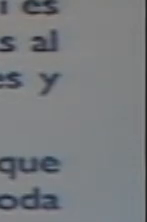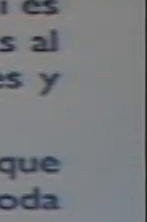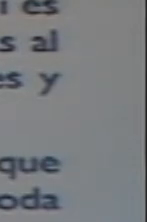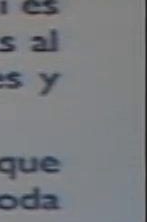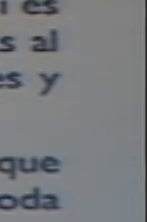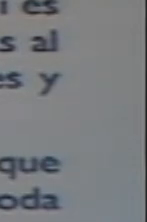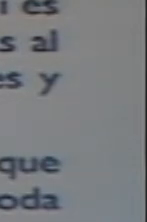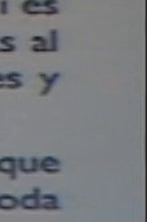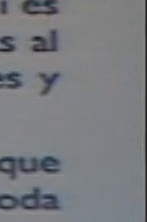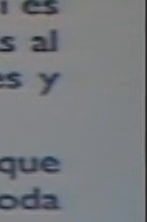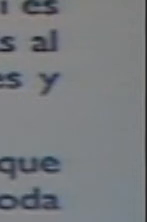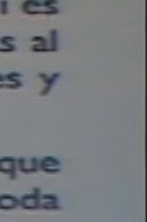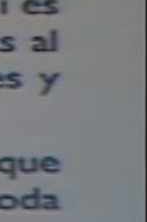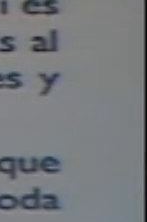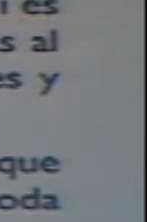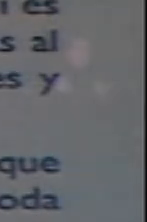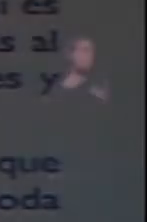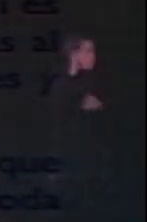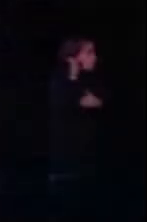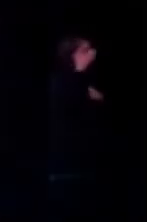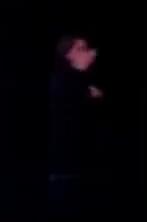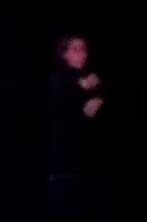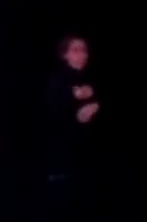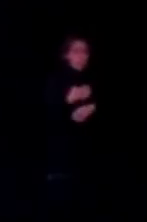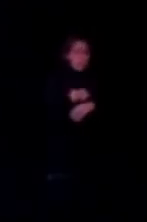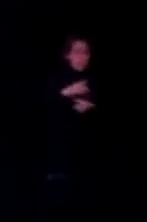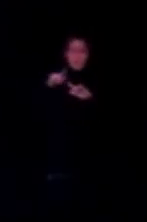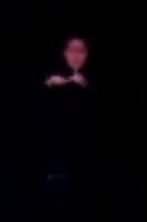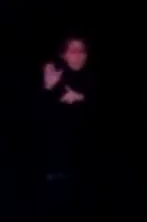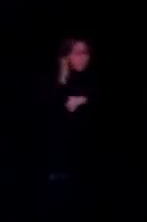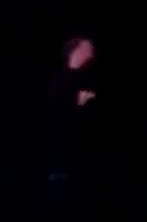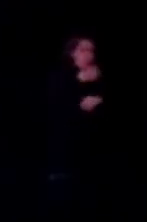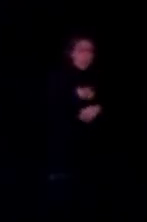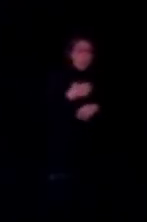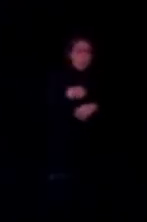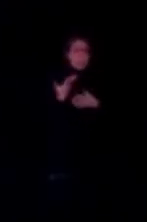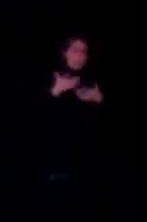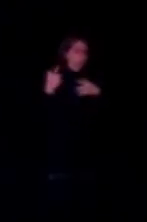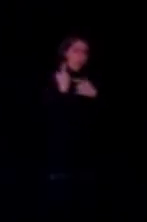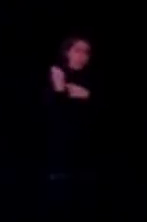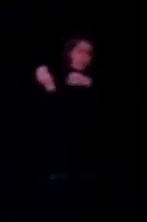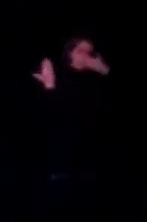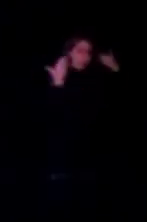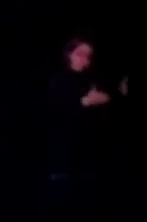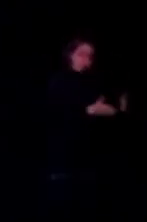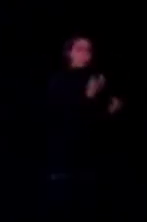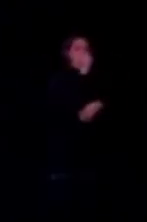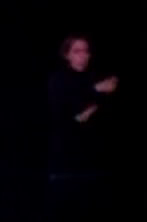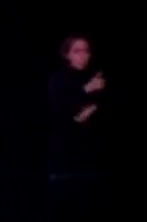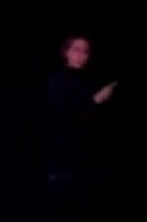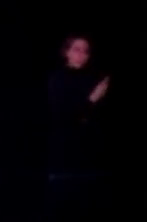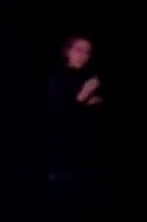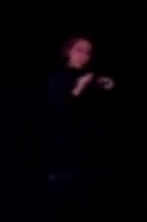a la comunidad a las familias y a los intereses y necesidades del propio alumnado es un poderoso instrumento